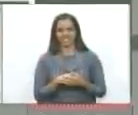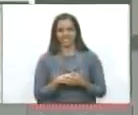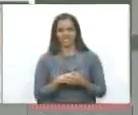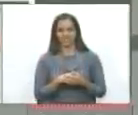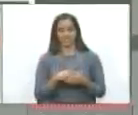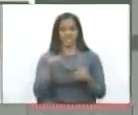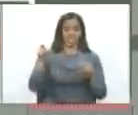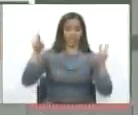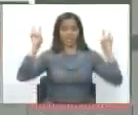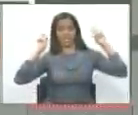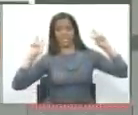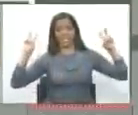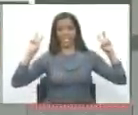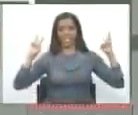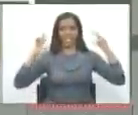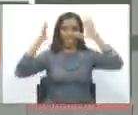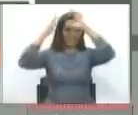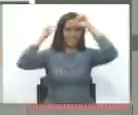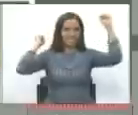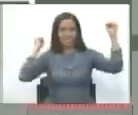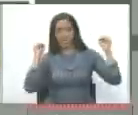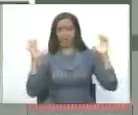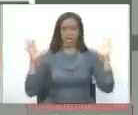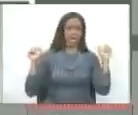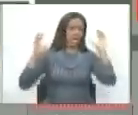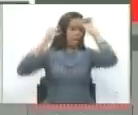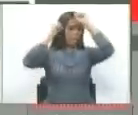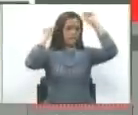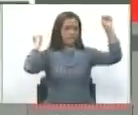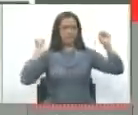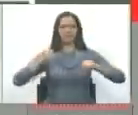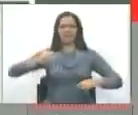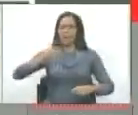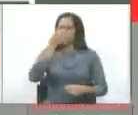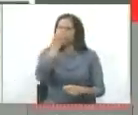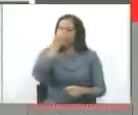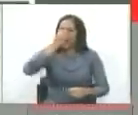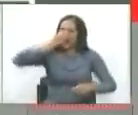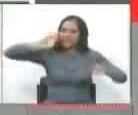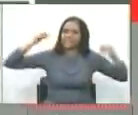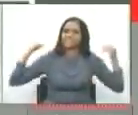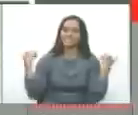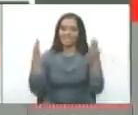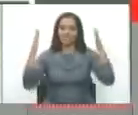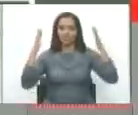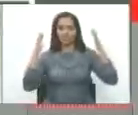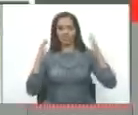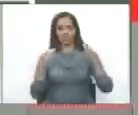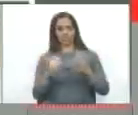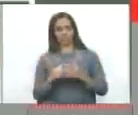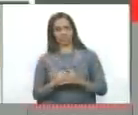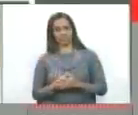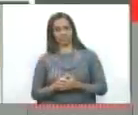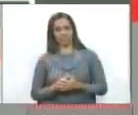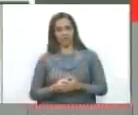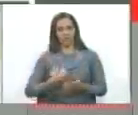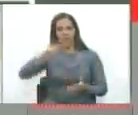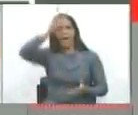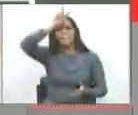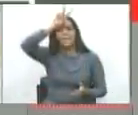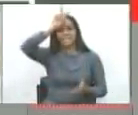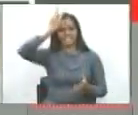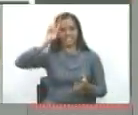eran cancilleres, ellos y que eran embajadores. Ridículos es lo que son, unos ridículos. No imbéciles.